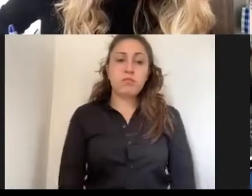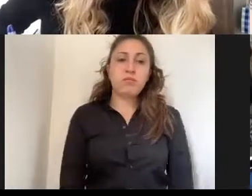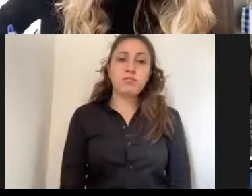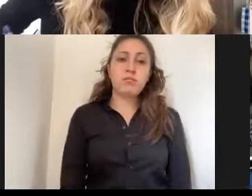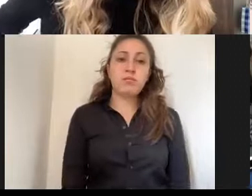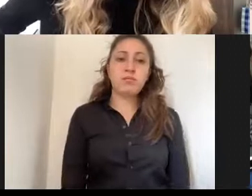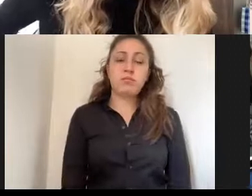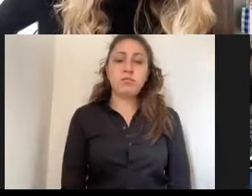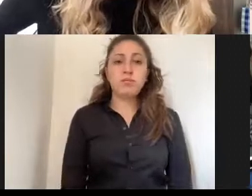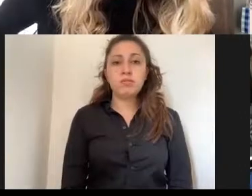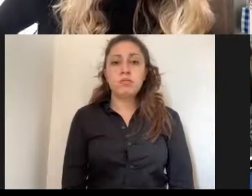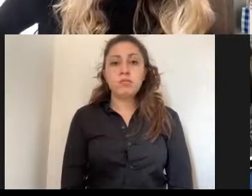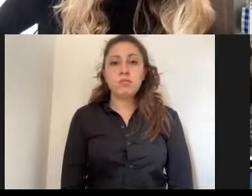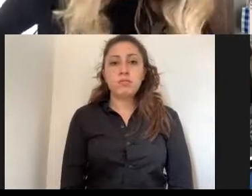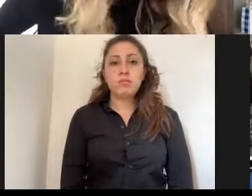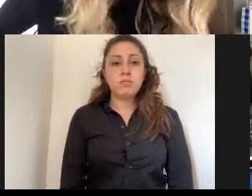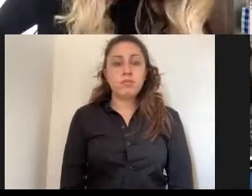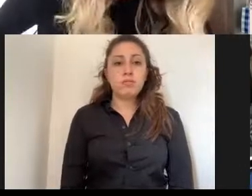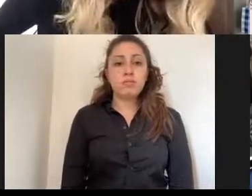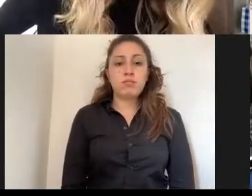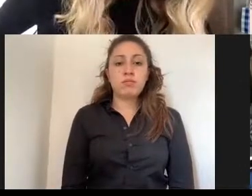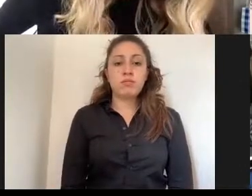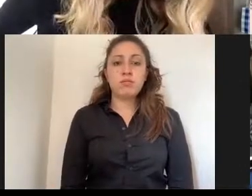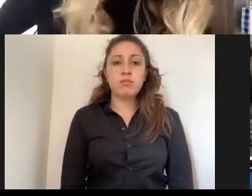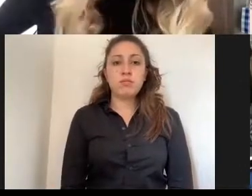Adelante, diputado Jorge Gavino. Sí, muchas gracias.